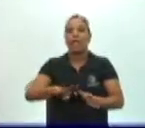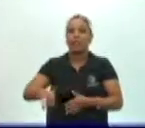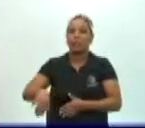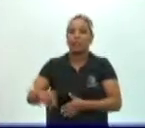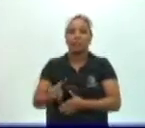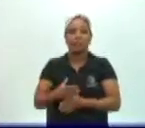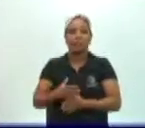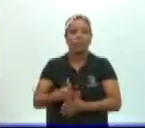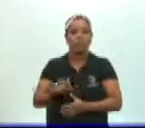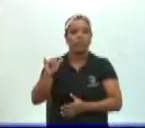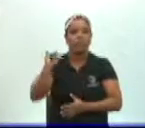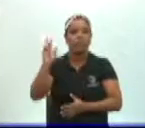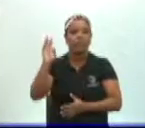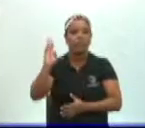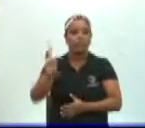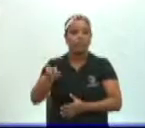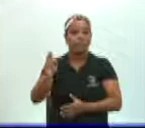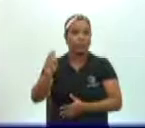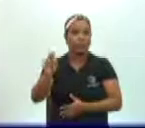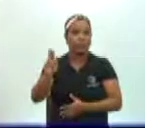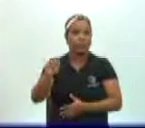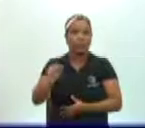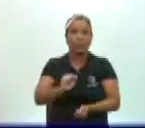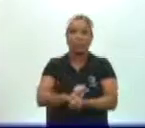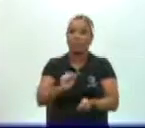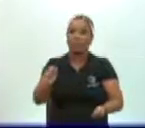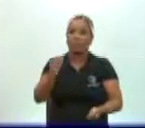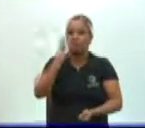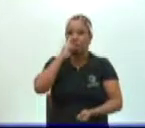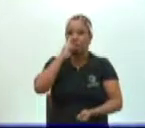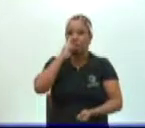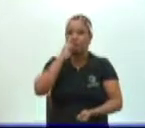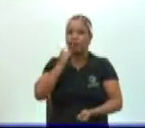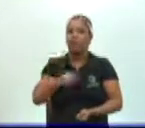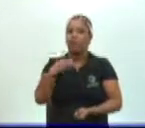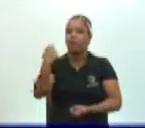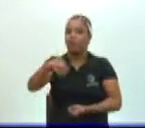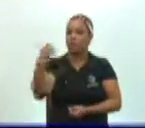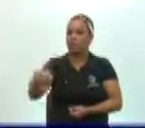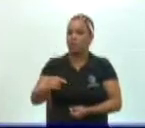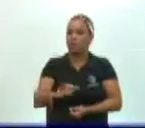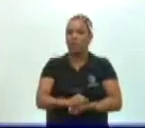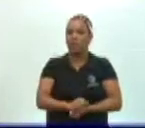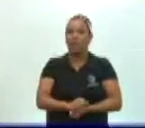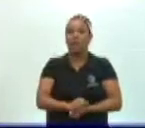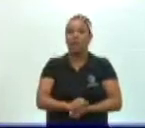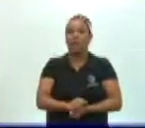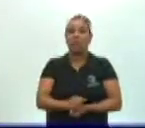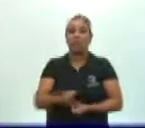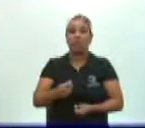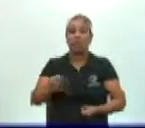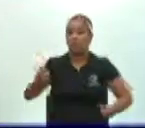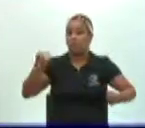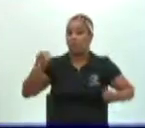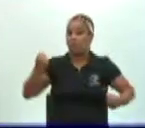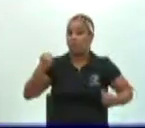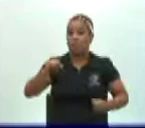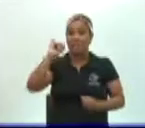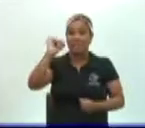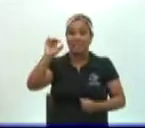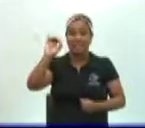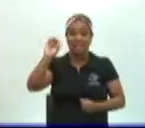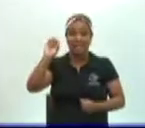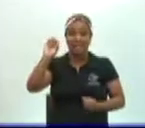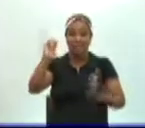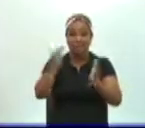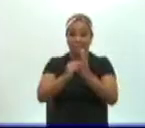y el diezmo. Prometió la libertad para los negros esclavos de las costas. Tupac Amaru levantó un ejército aborigen de 6.000 hombres en el virreinato